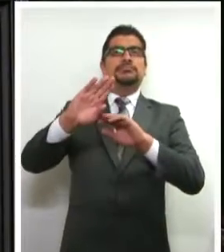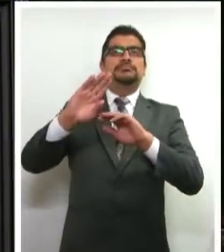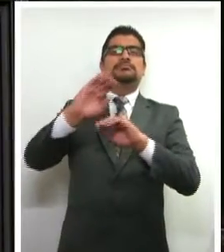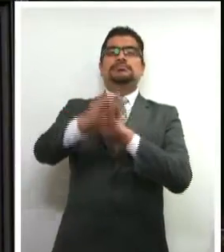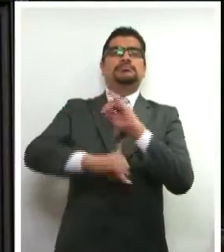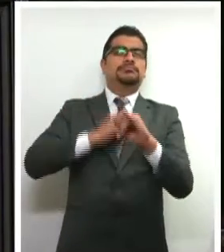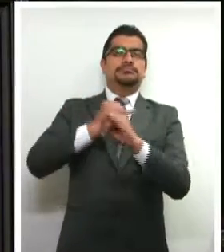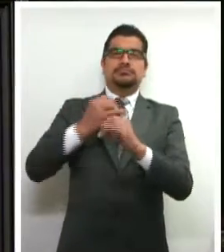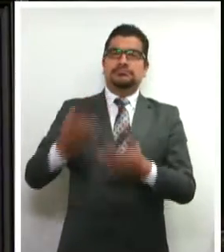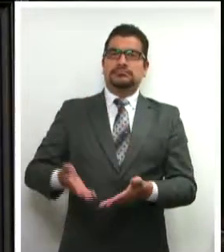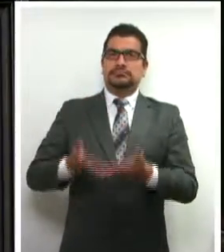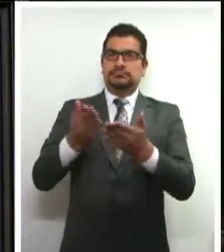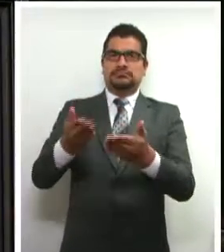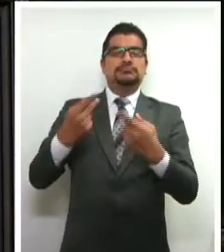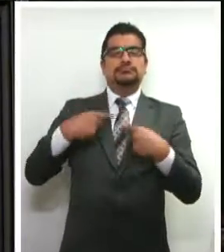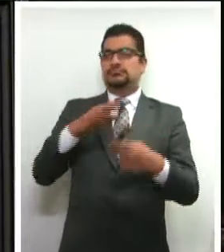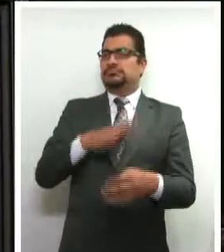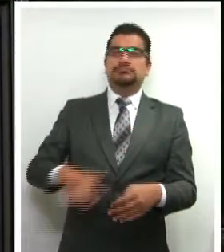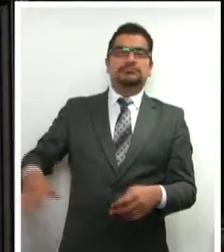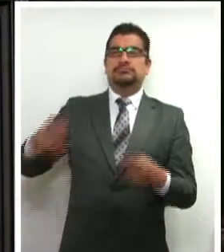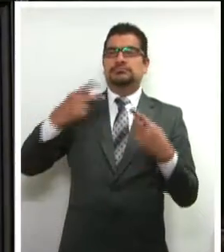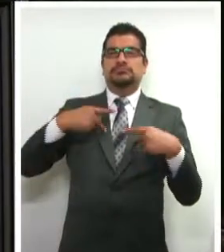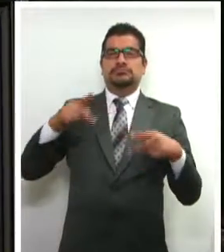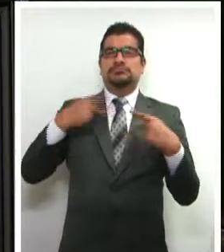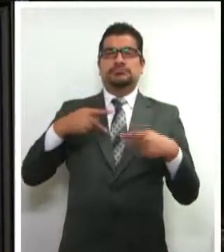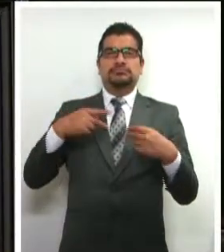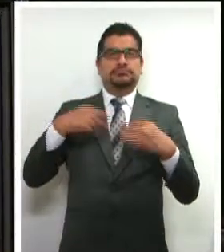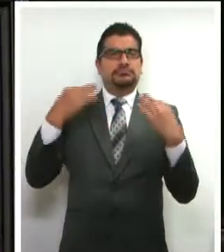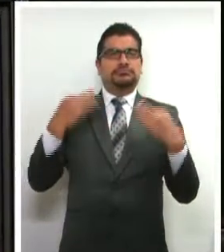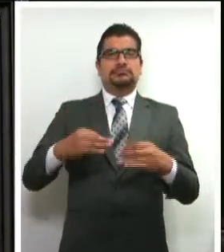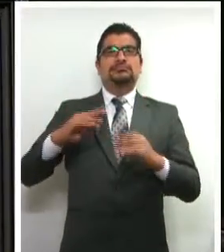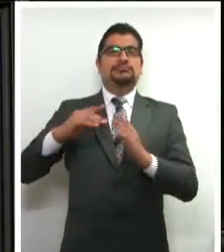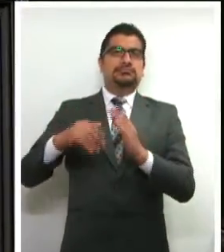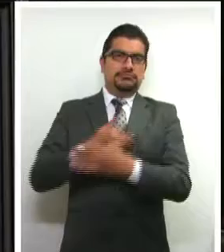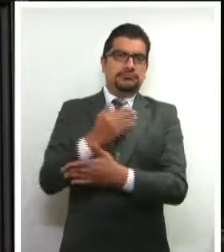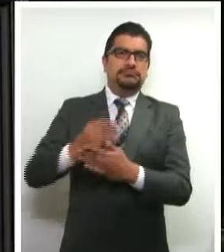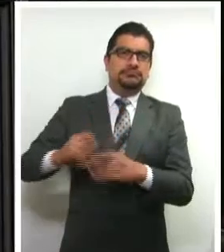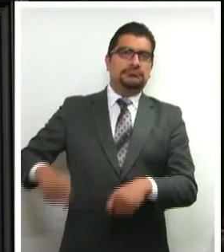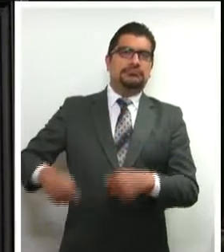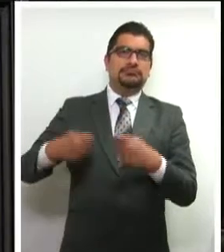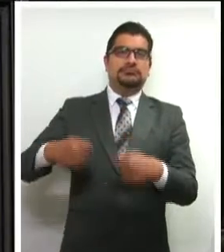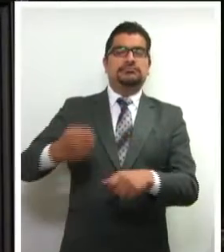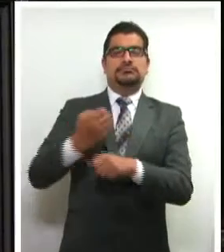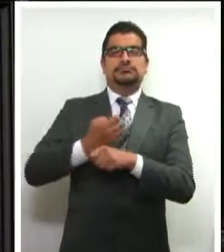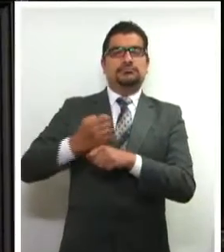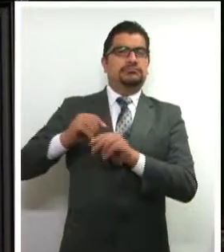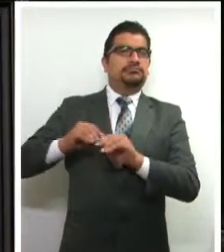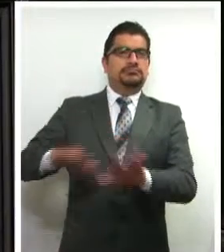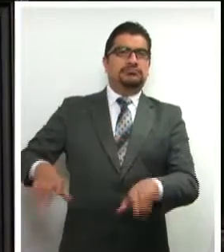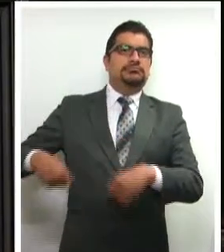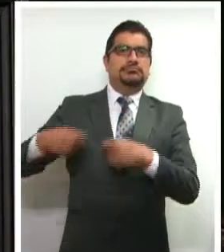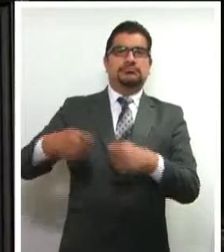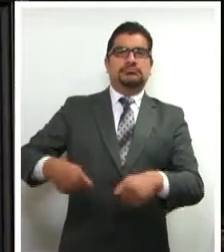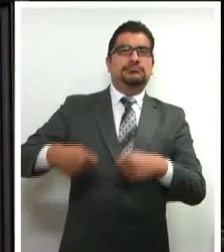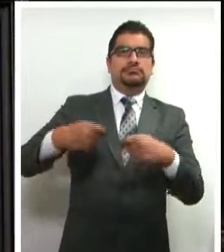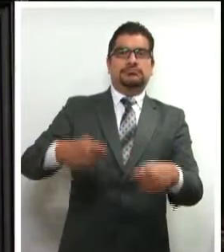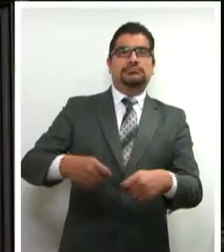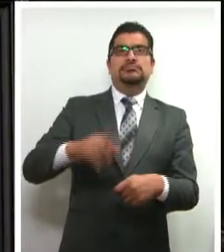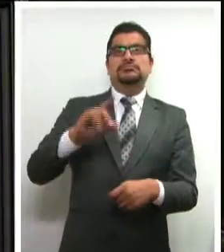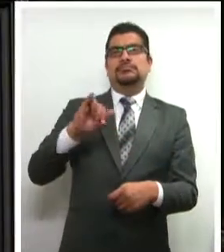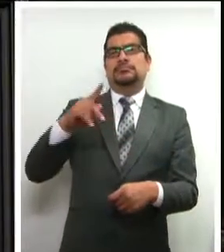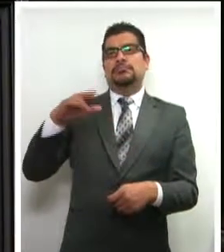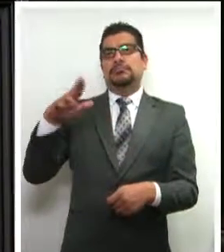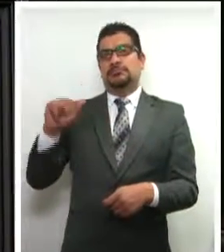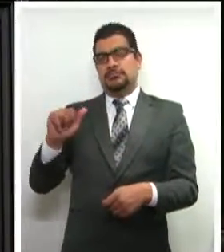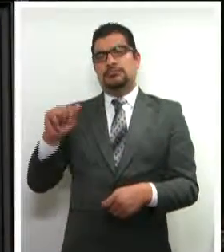internacional para denominar a todas las personas cuya ascendencia sanguínea y cultural provenga de la diáspora